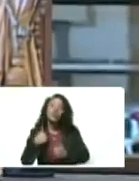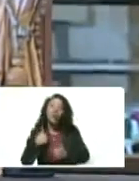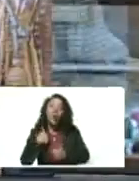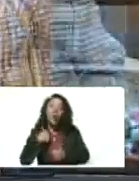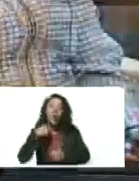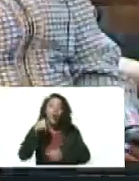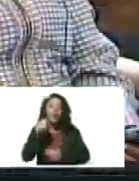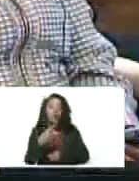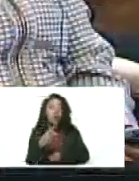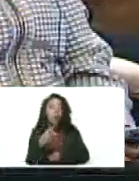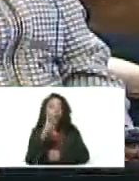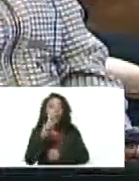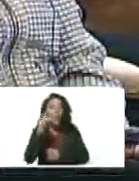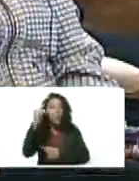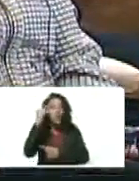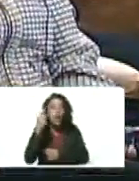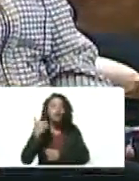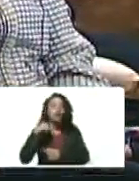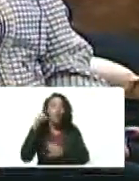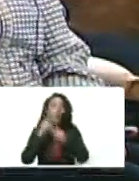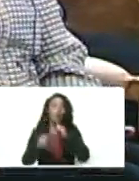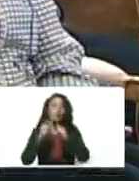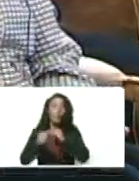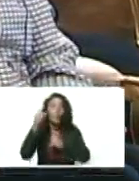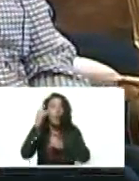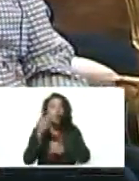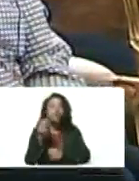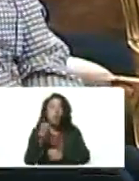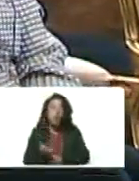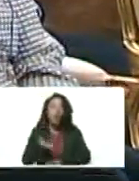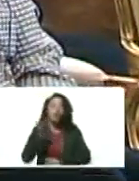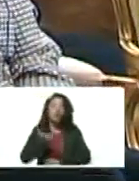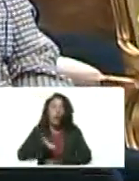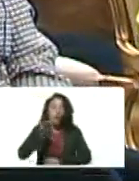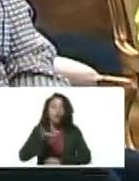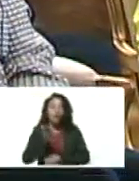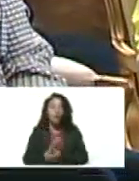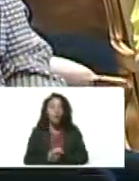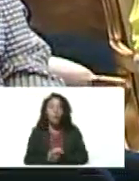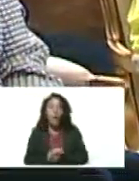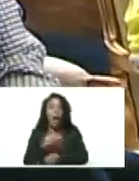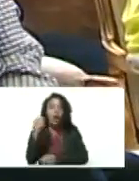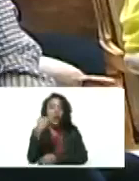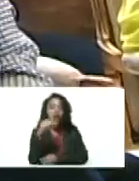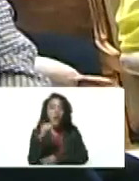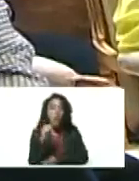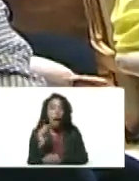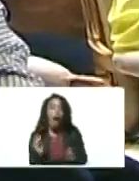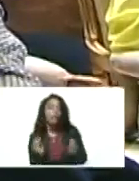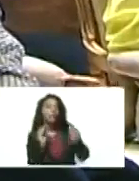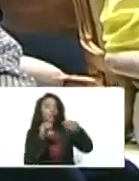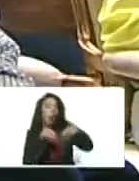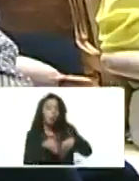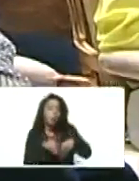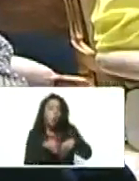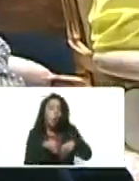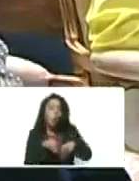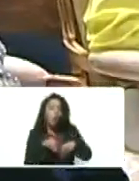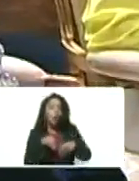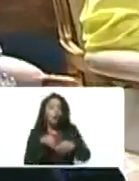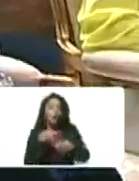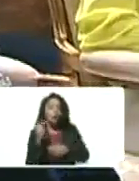unos días unos dos últimos días muy fructíferos en noviembre acordamos el memorando de entendimiento